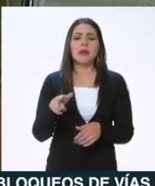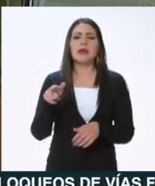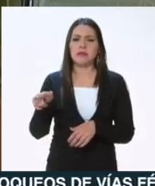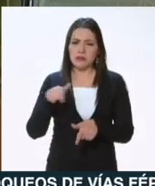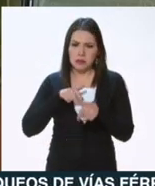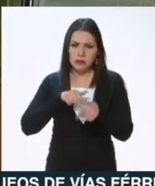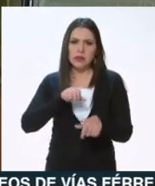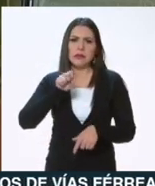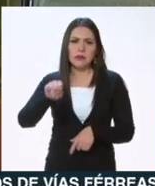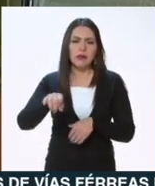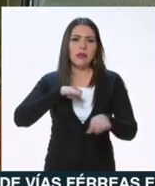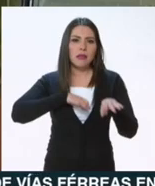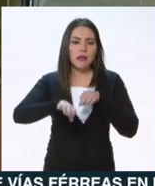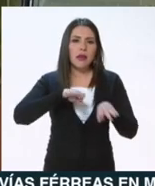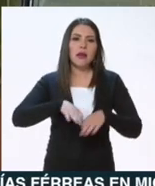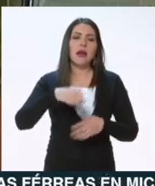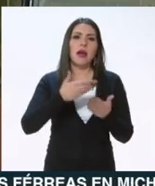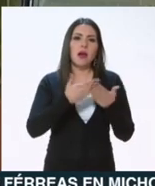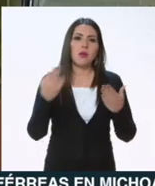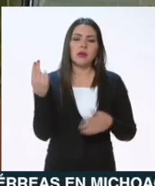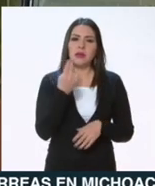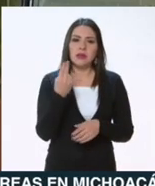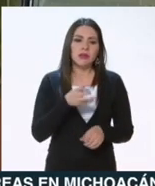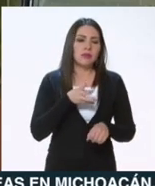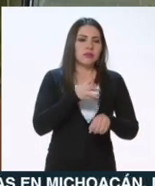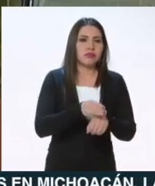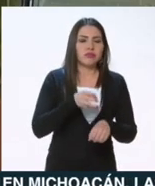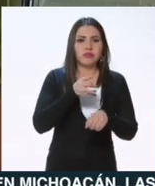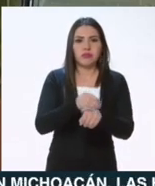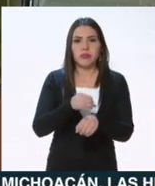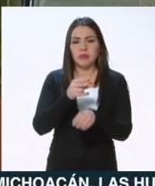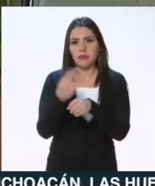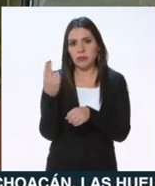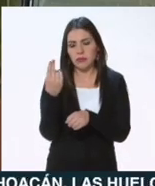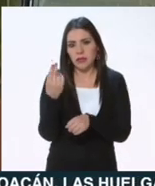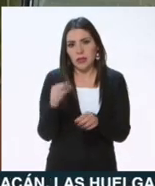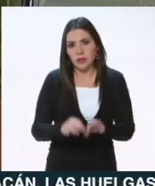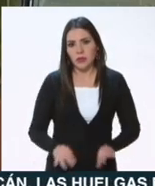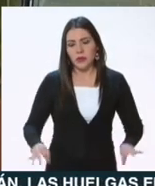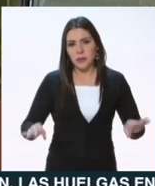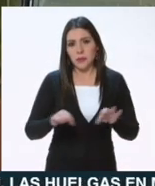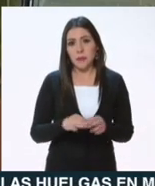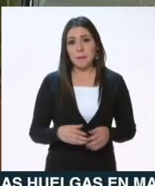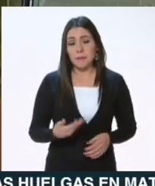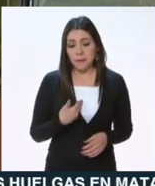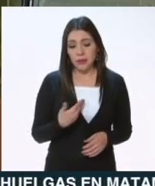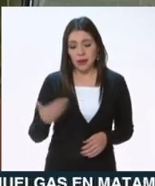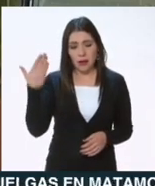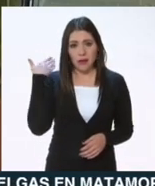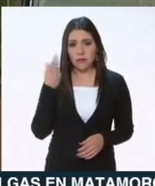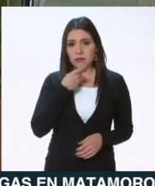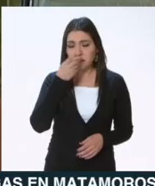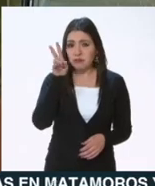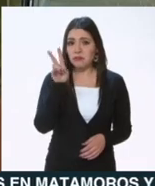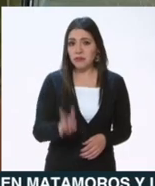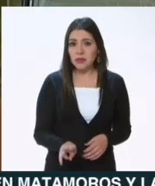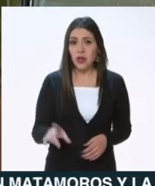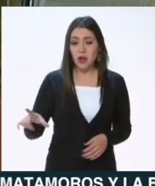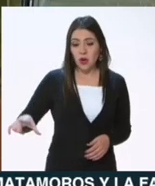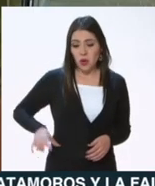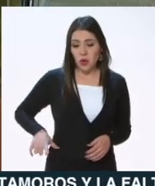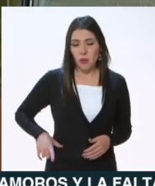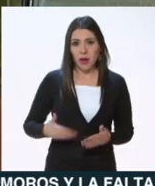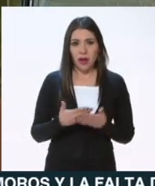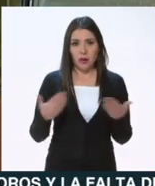trabajando, pero sí creo que hay que hacerle ajustes importantes. ¿Por qué? Yo lo he dicho de verdad, y tiene razón el gobierno actual